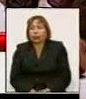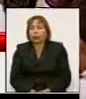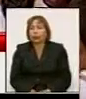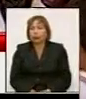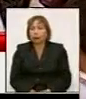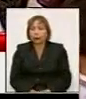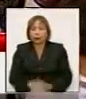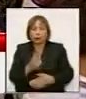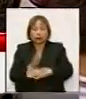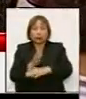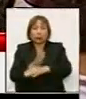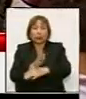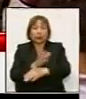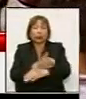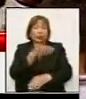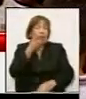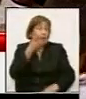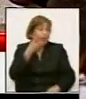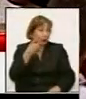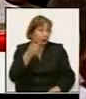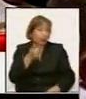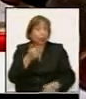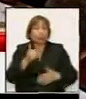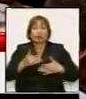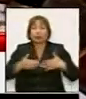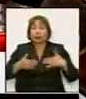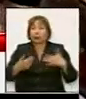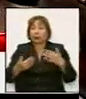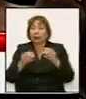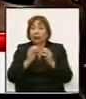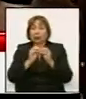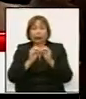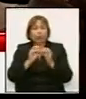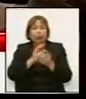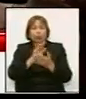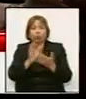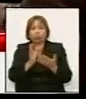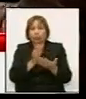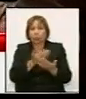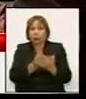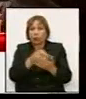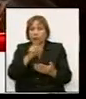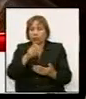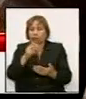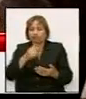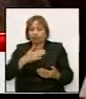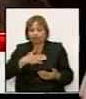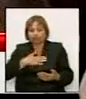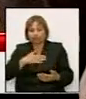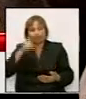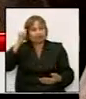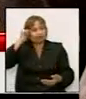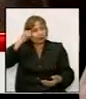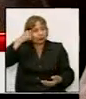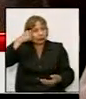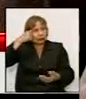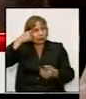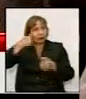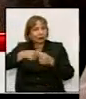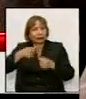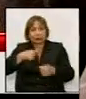que se desarrolle mejor, que se puedan resolver todas las necesidades, ¿no? Yo recuerdo mucho también porque